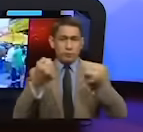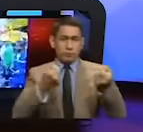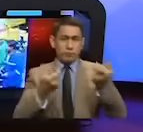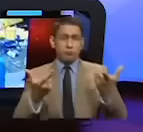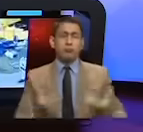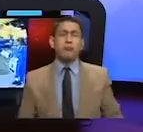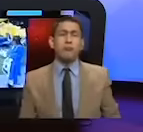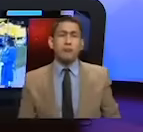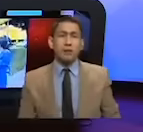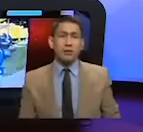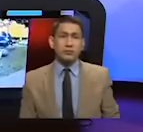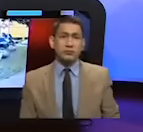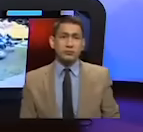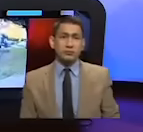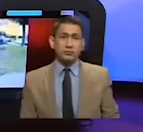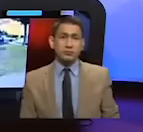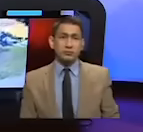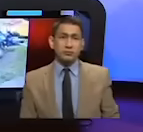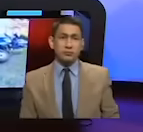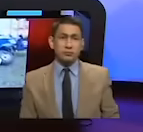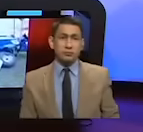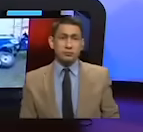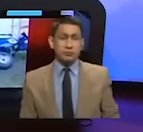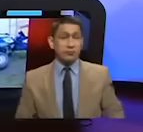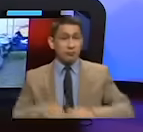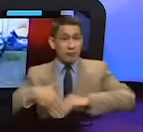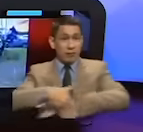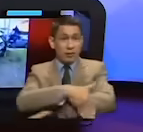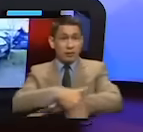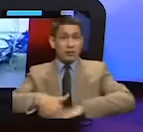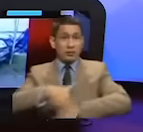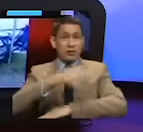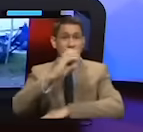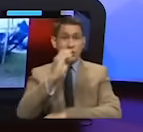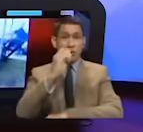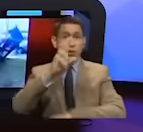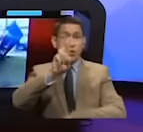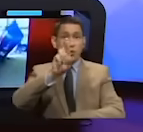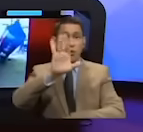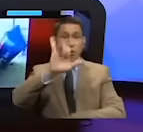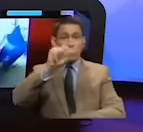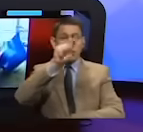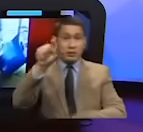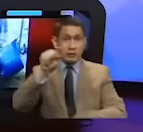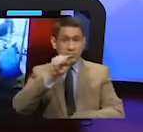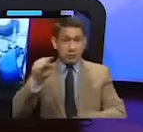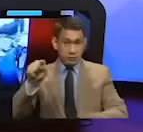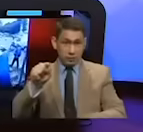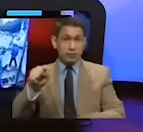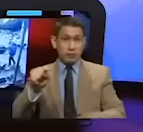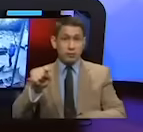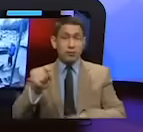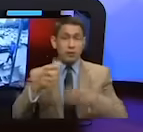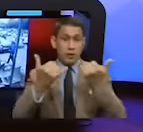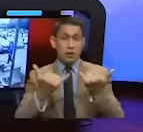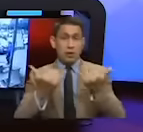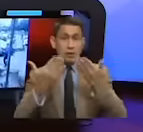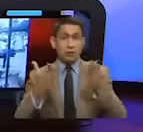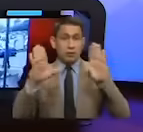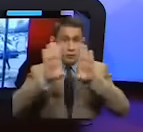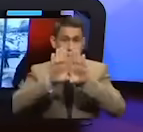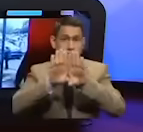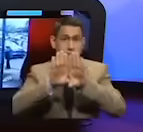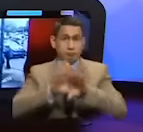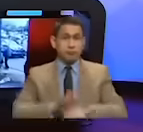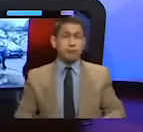Cari, la Teniente Urtiz hasta la Morán Valverde en ambos sentidos ya se encuentra cerrada. Y la cifra que voy a comentarles a continuación es casi